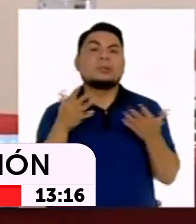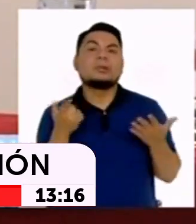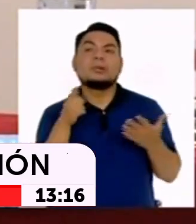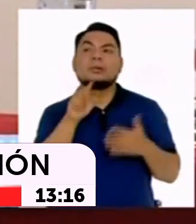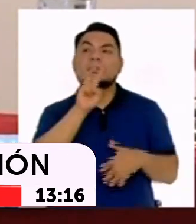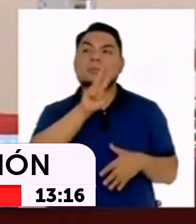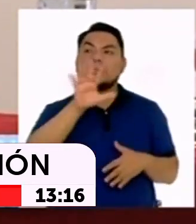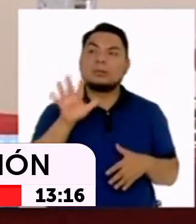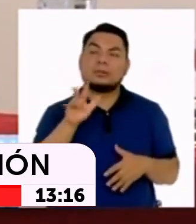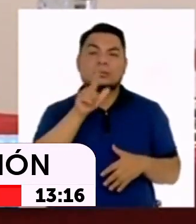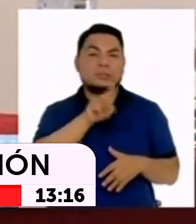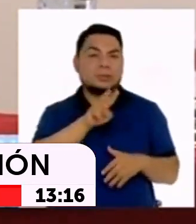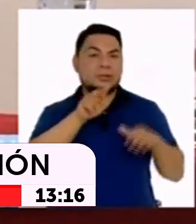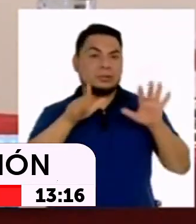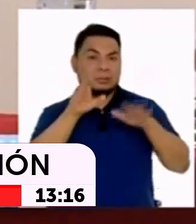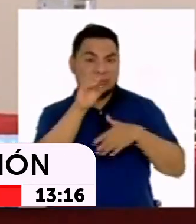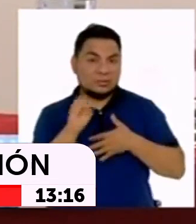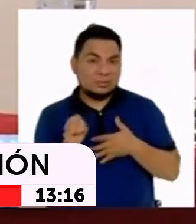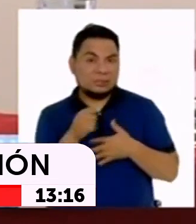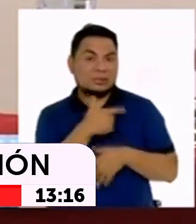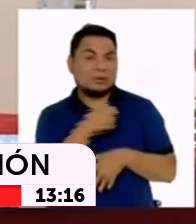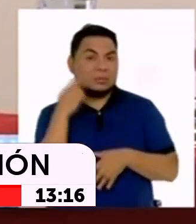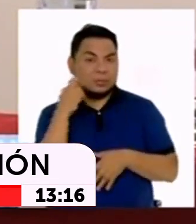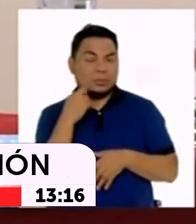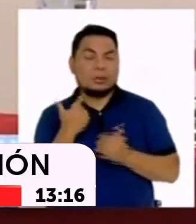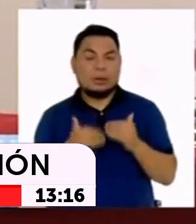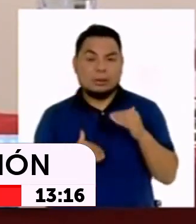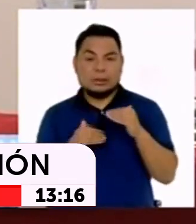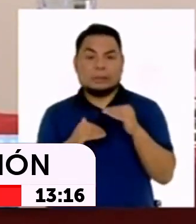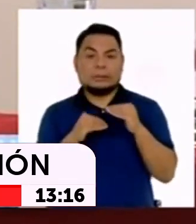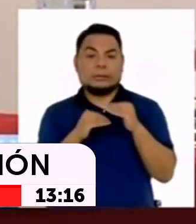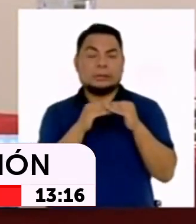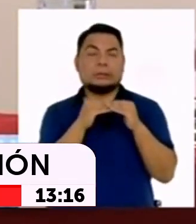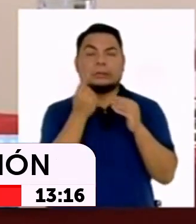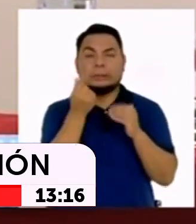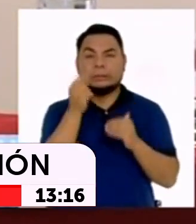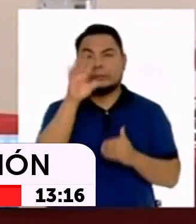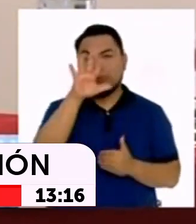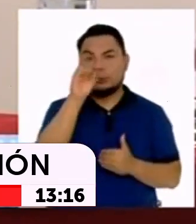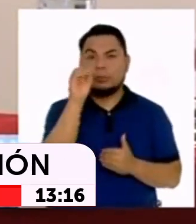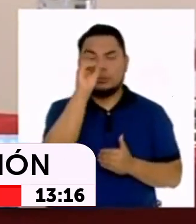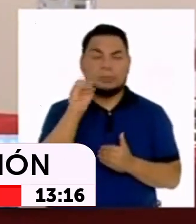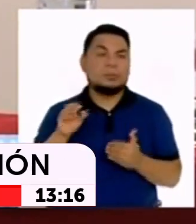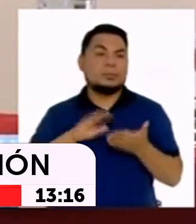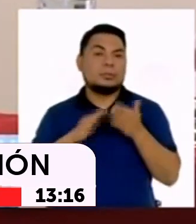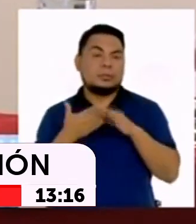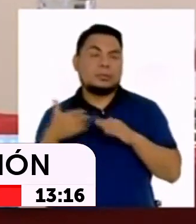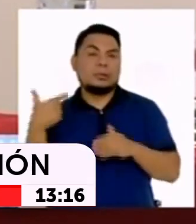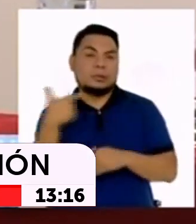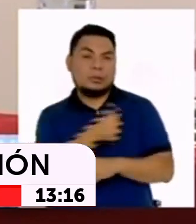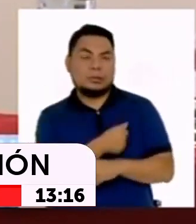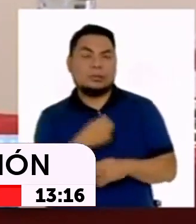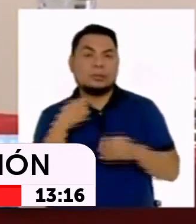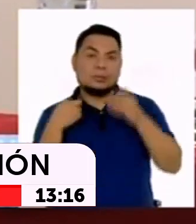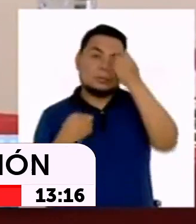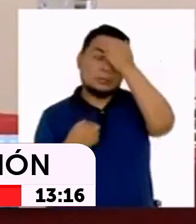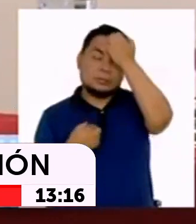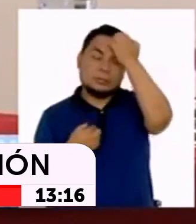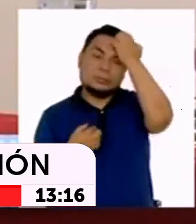el 25-27%, Puno se está acercando ya al 50% de su población